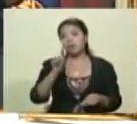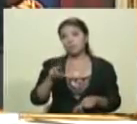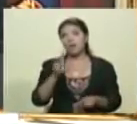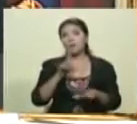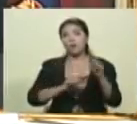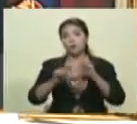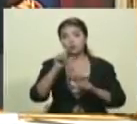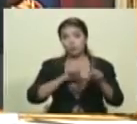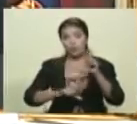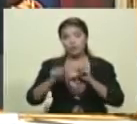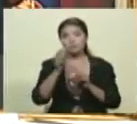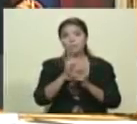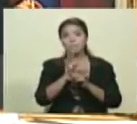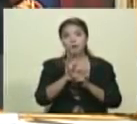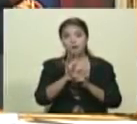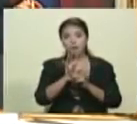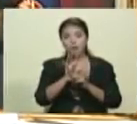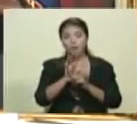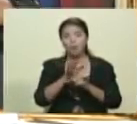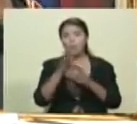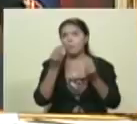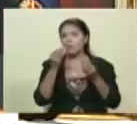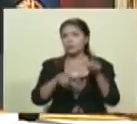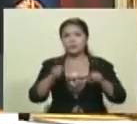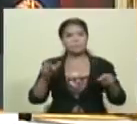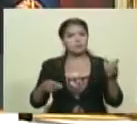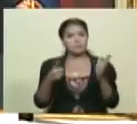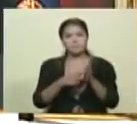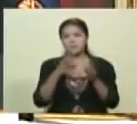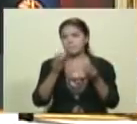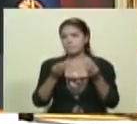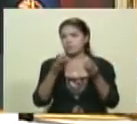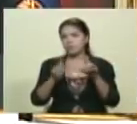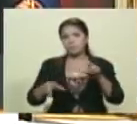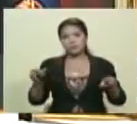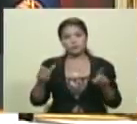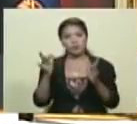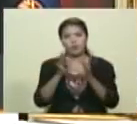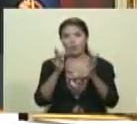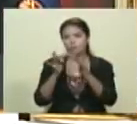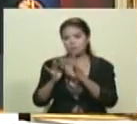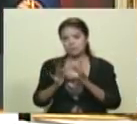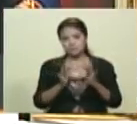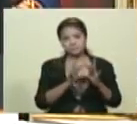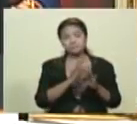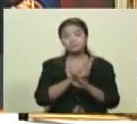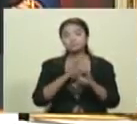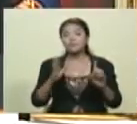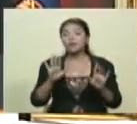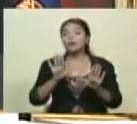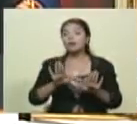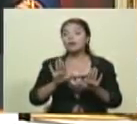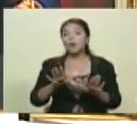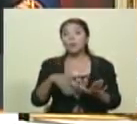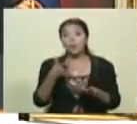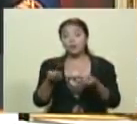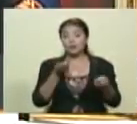Twitter, Periscope, y son miles de personas que se conectan. Ahora, poder